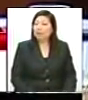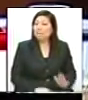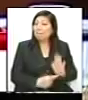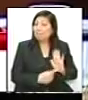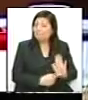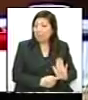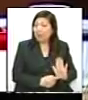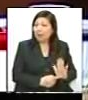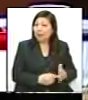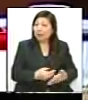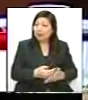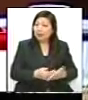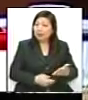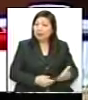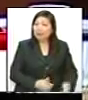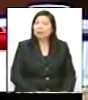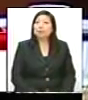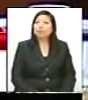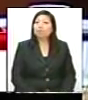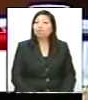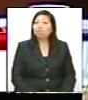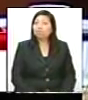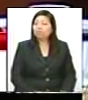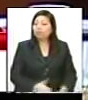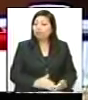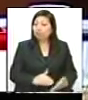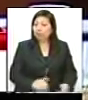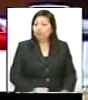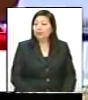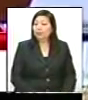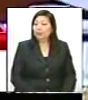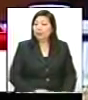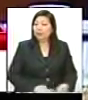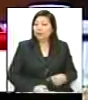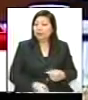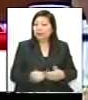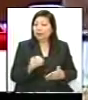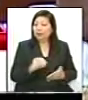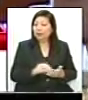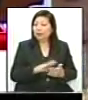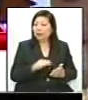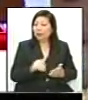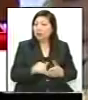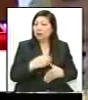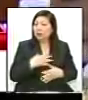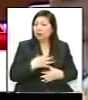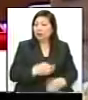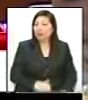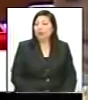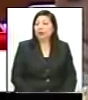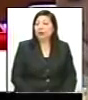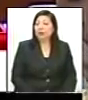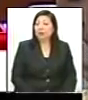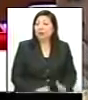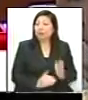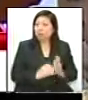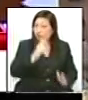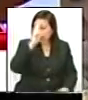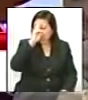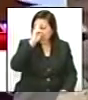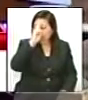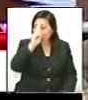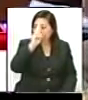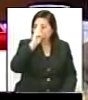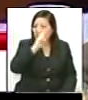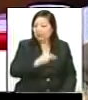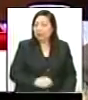al presidente. Pero como me dijeron que había que venir a esta reunión, con todo gusto, porque para mí es un altísimo honor estar en